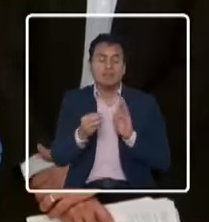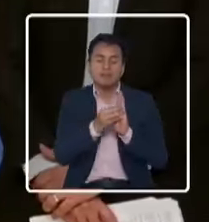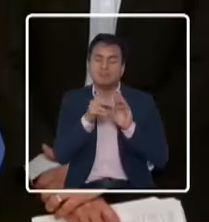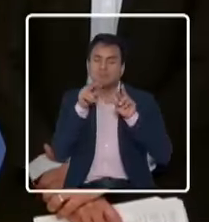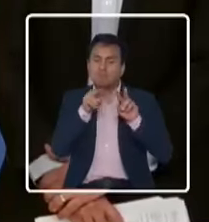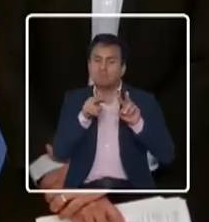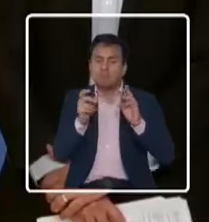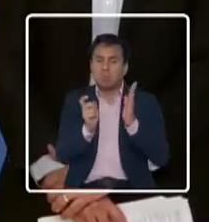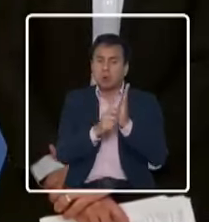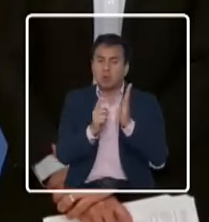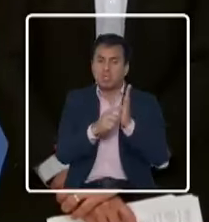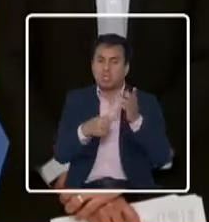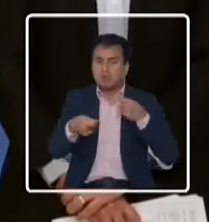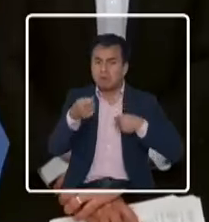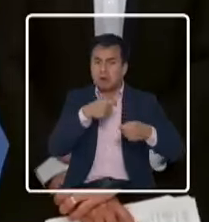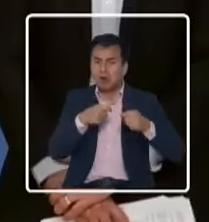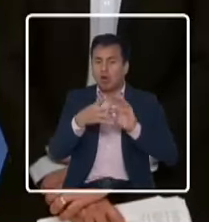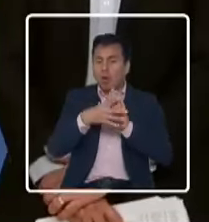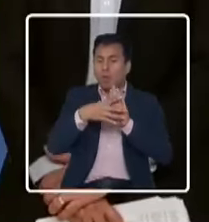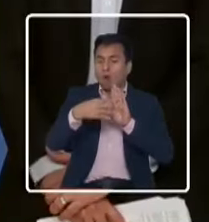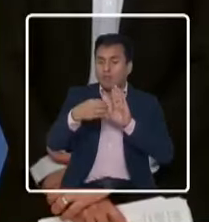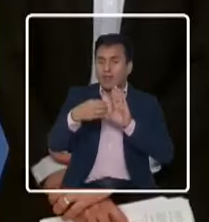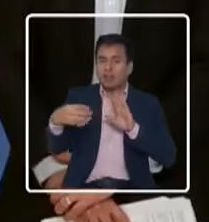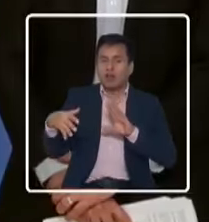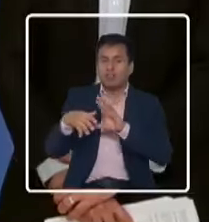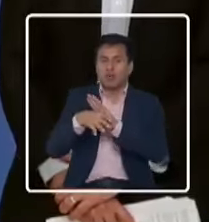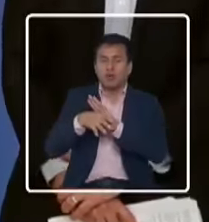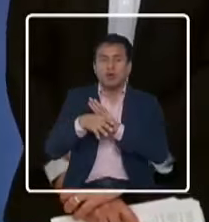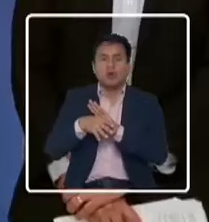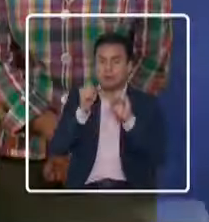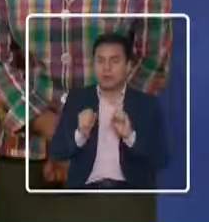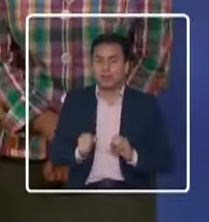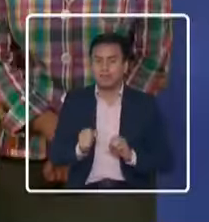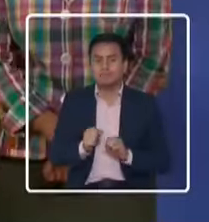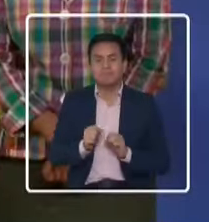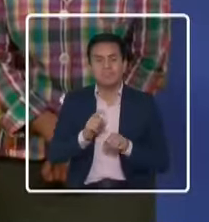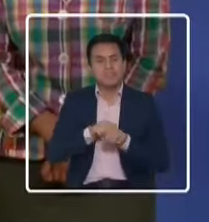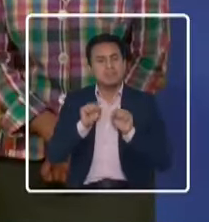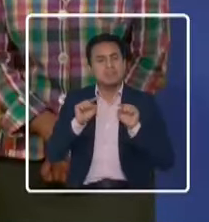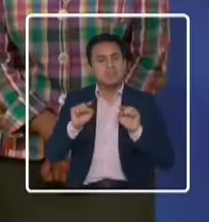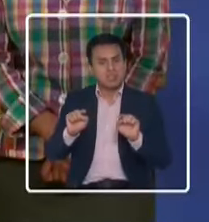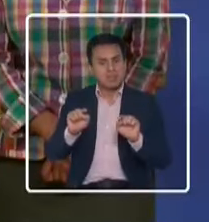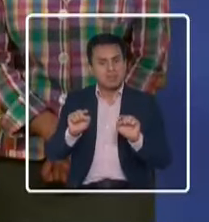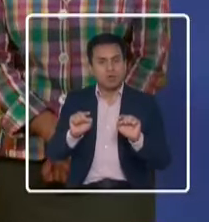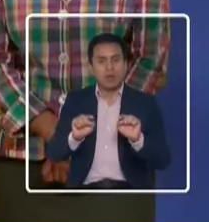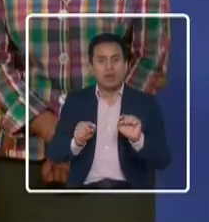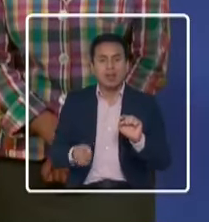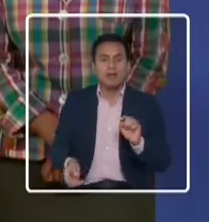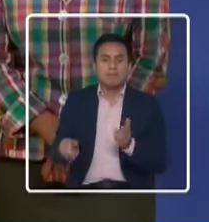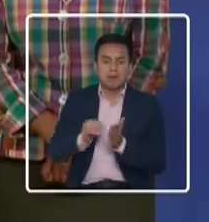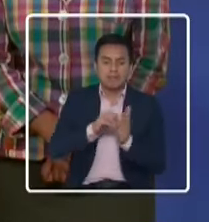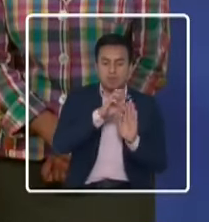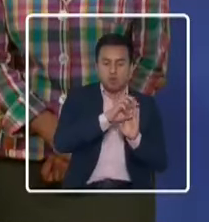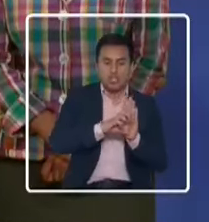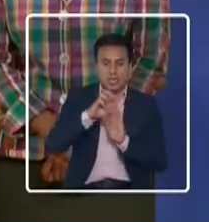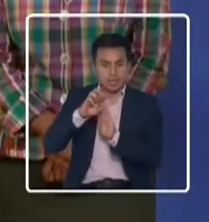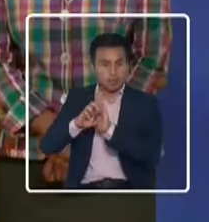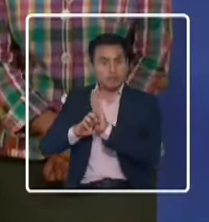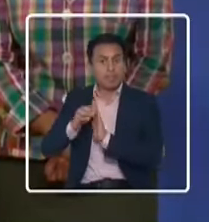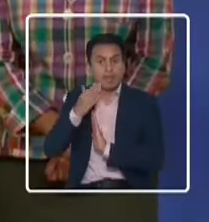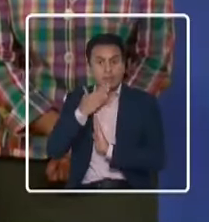de vista productivo modelos de asociación público-privada. Al mismo tiempo, si agregamos los proyectos que se